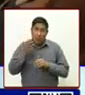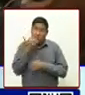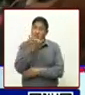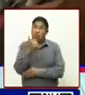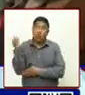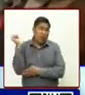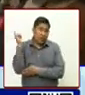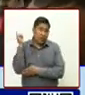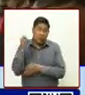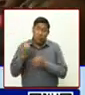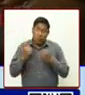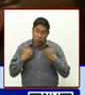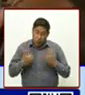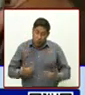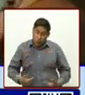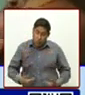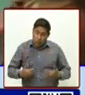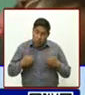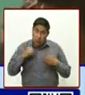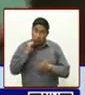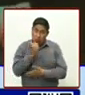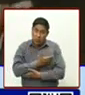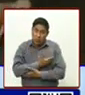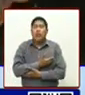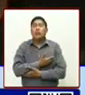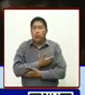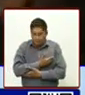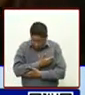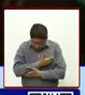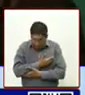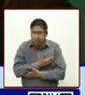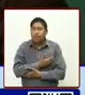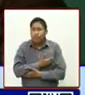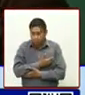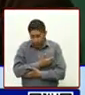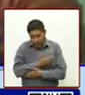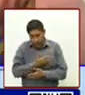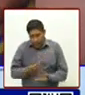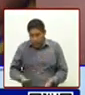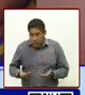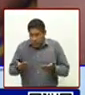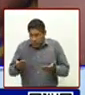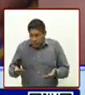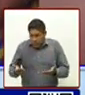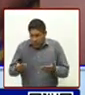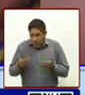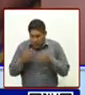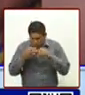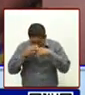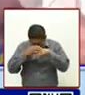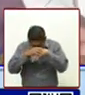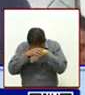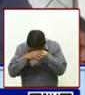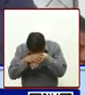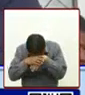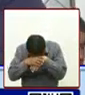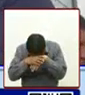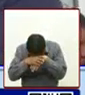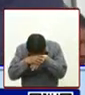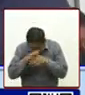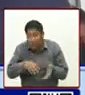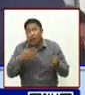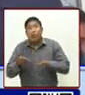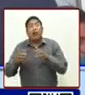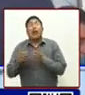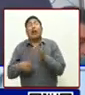Yo voy a ir a darles cristiana sepultura a mi hija. Mi hija está aquí, está muerto, ¿qué